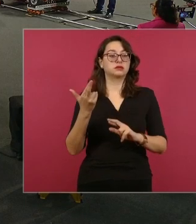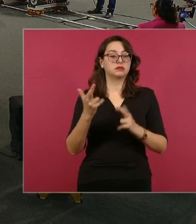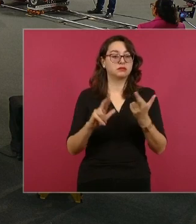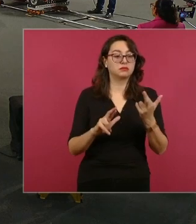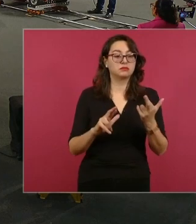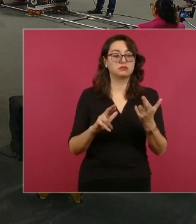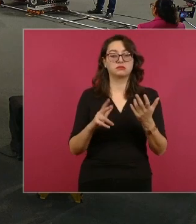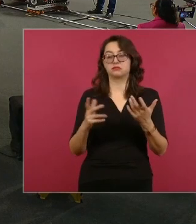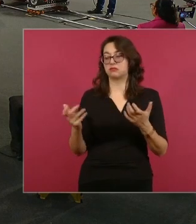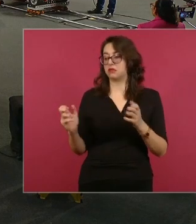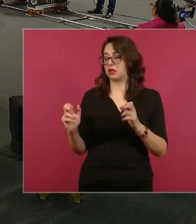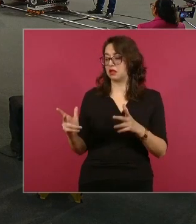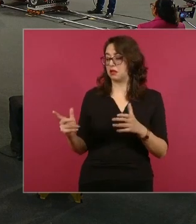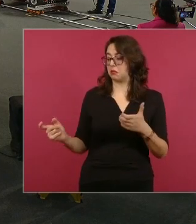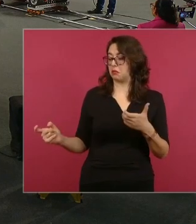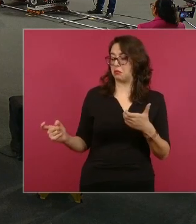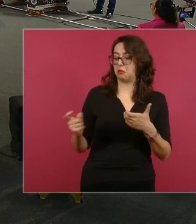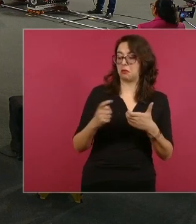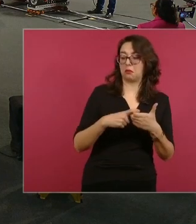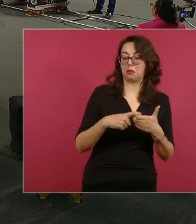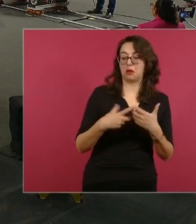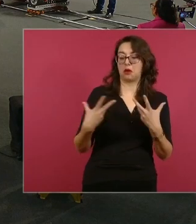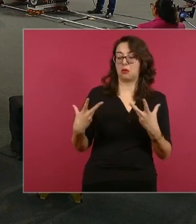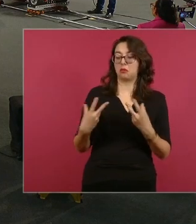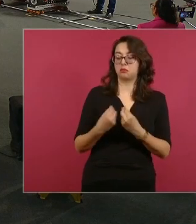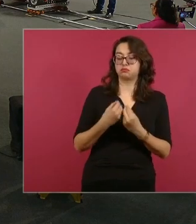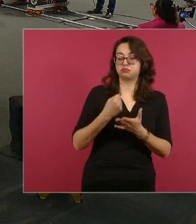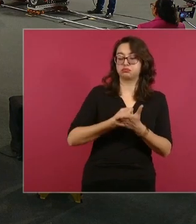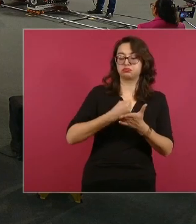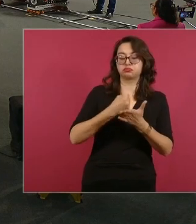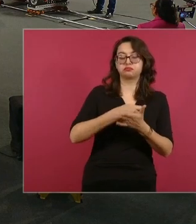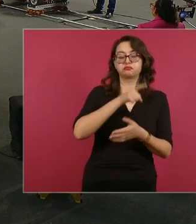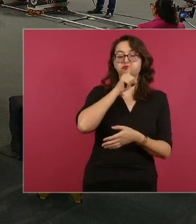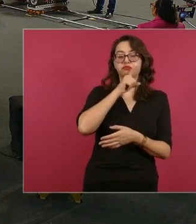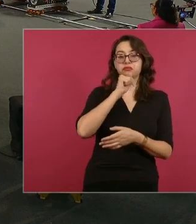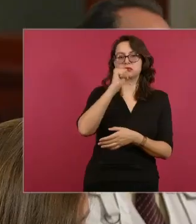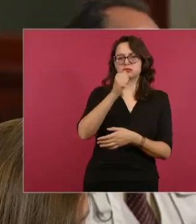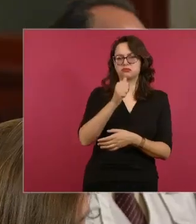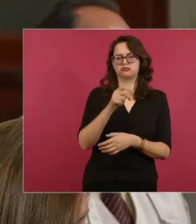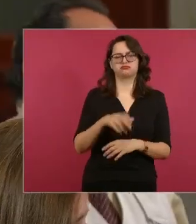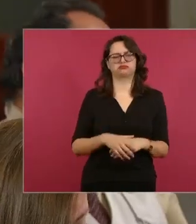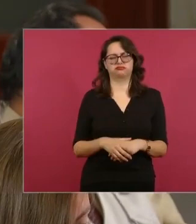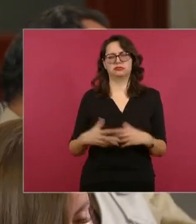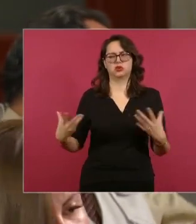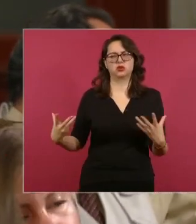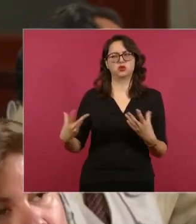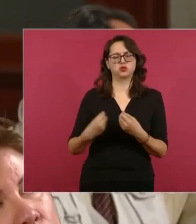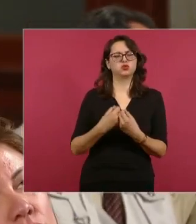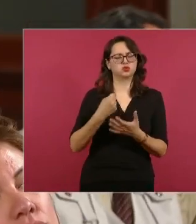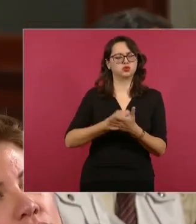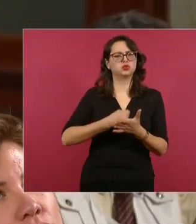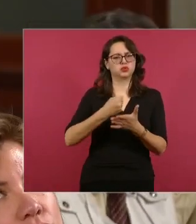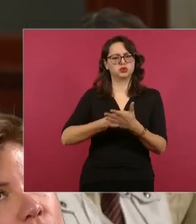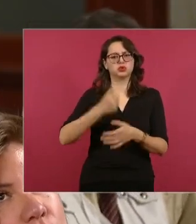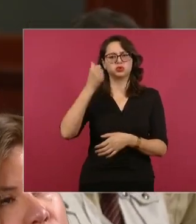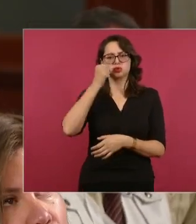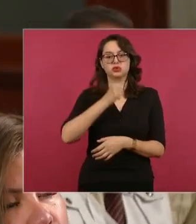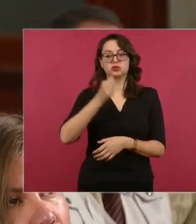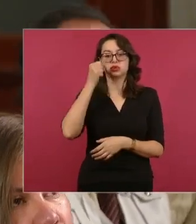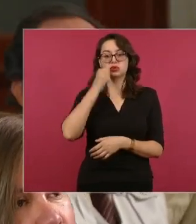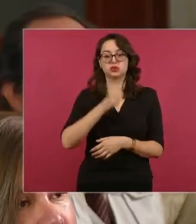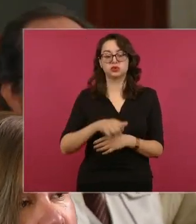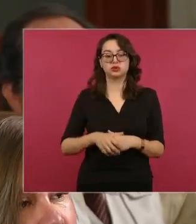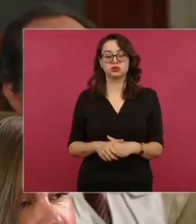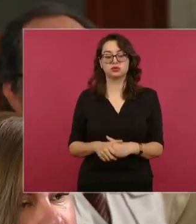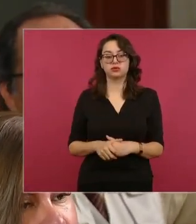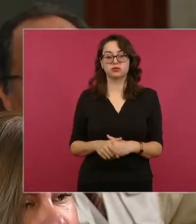siempre presente en las transformaciones de México. Mi pregunta es, secretaria, ¿la Cuarta